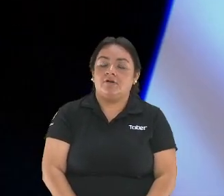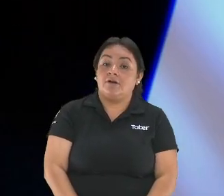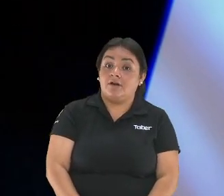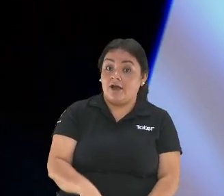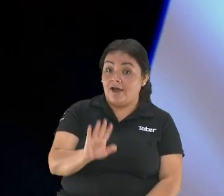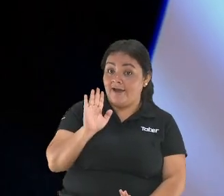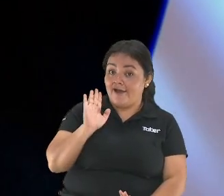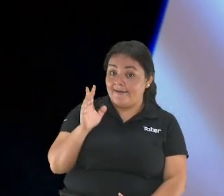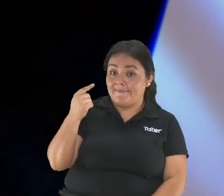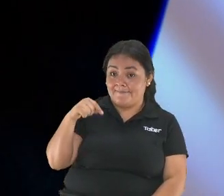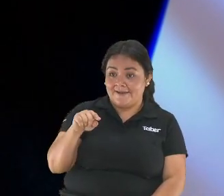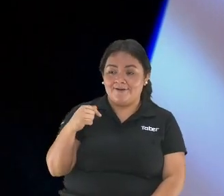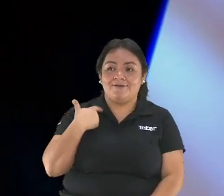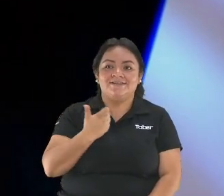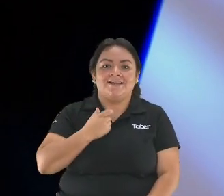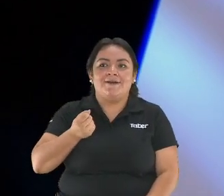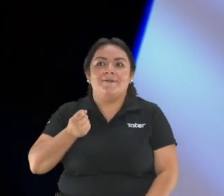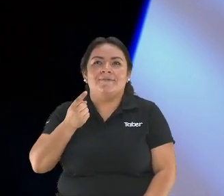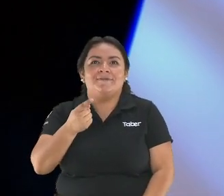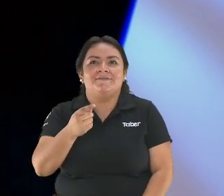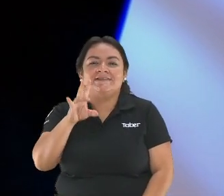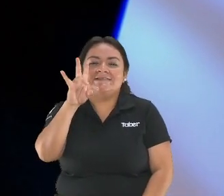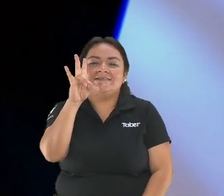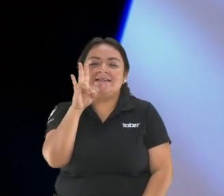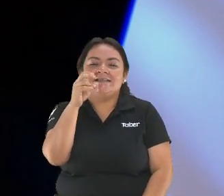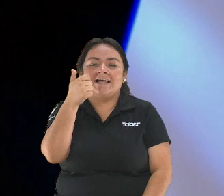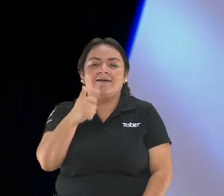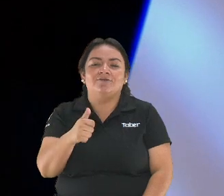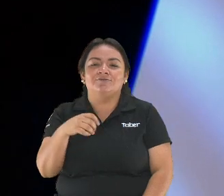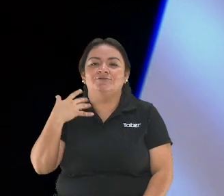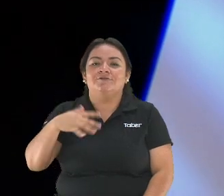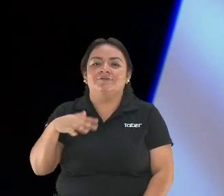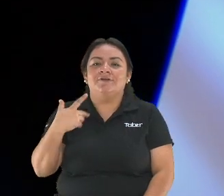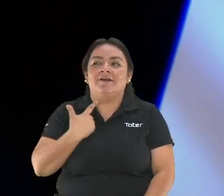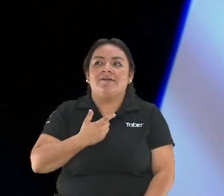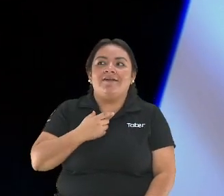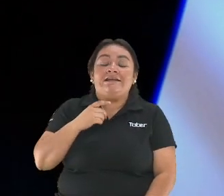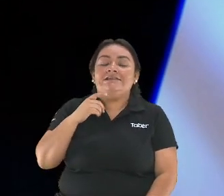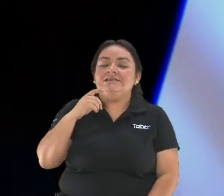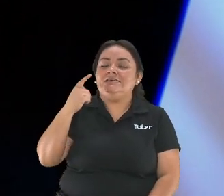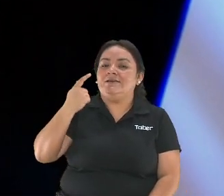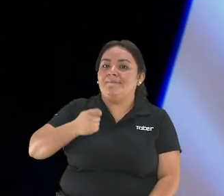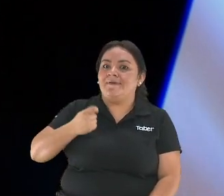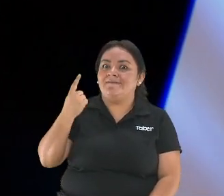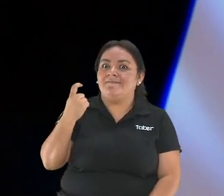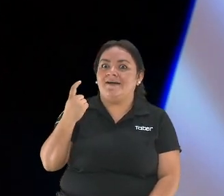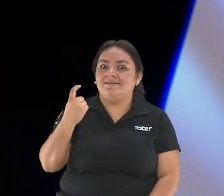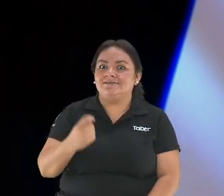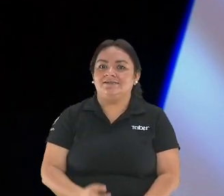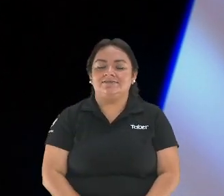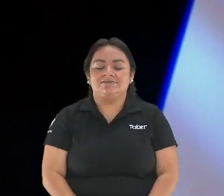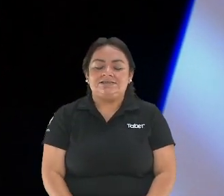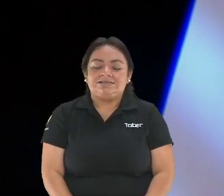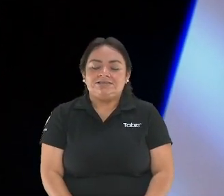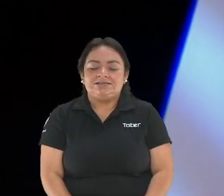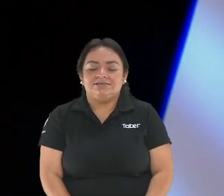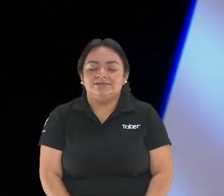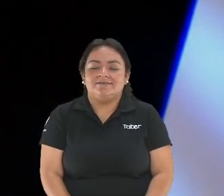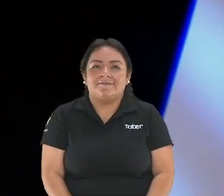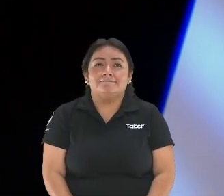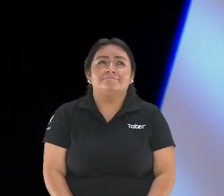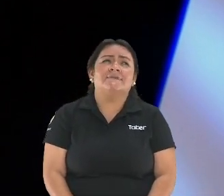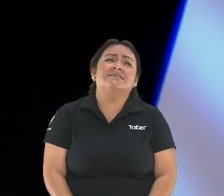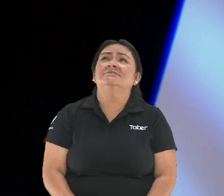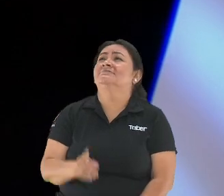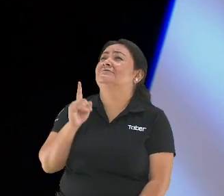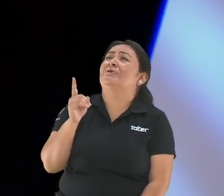pero ahorita que ya va a ser hoy el 7 de agosto y nos resta el resto del mes hermanito vamos